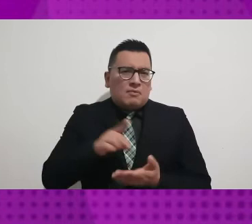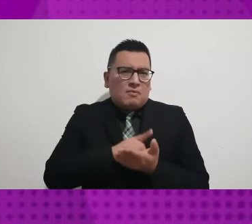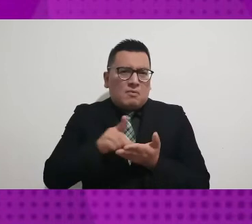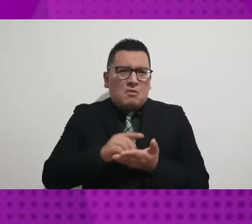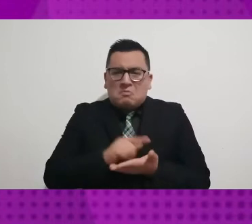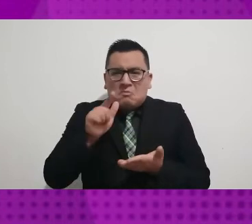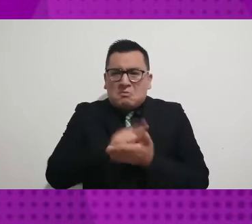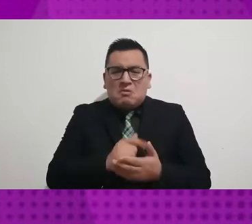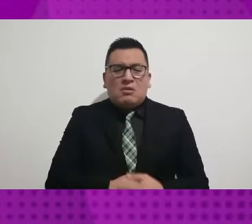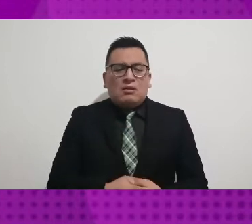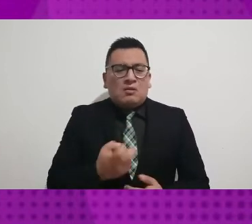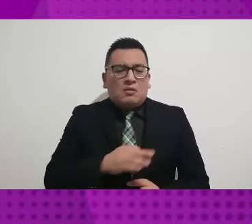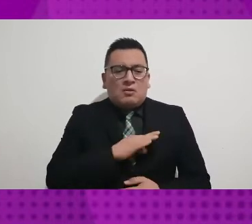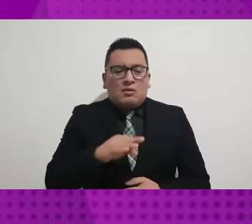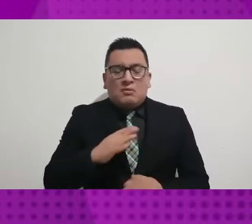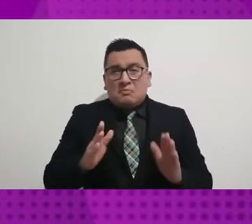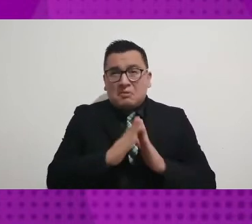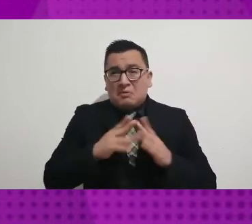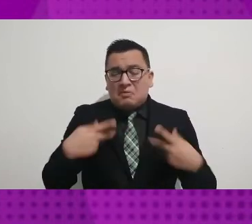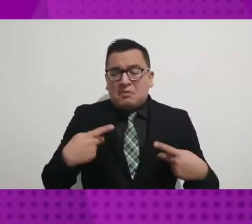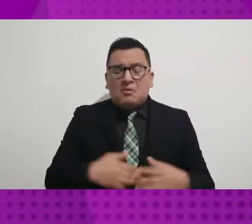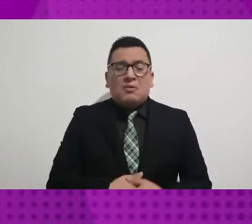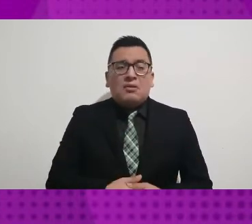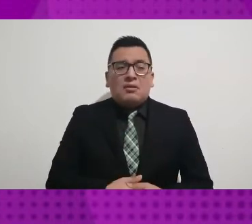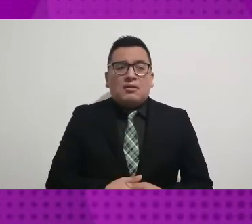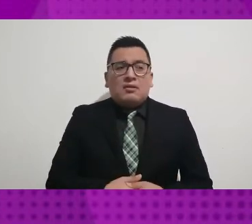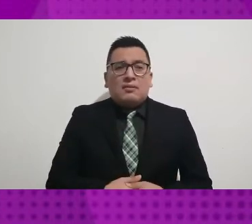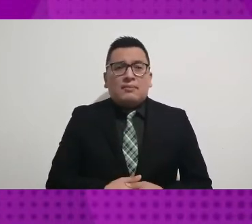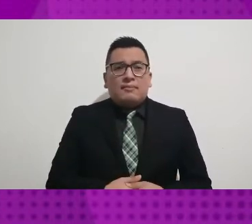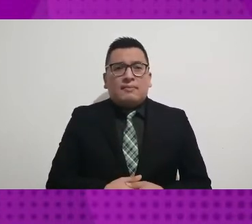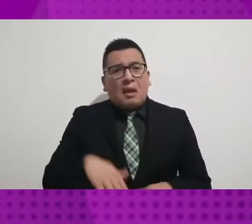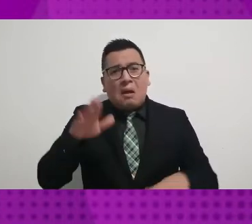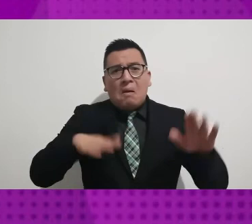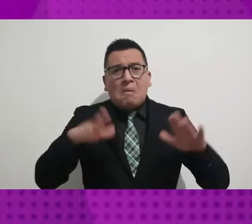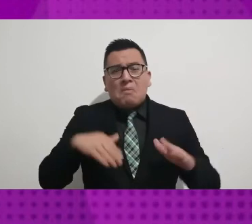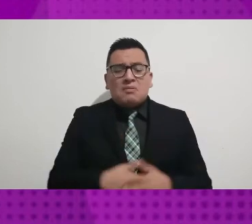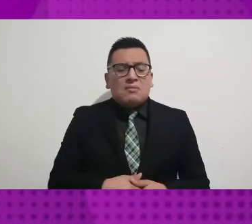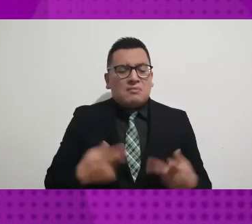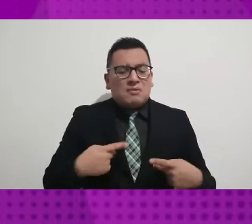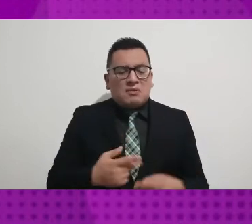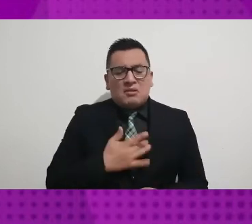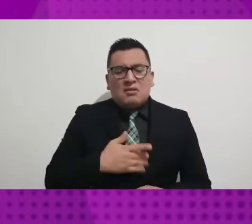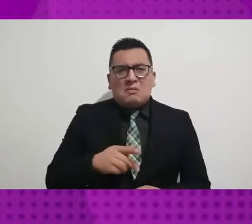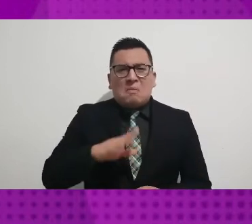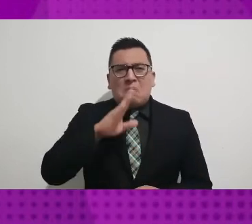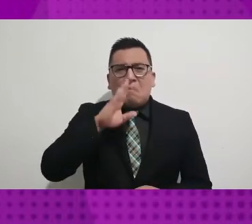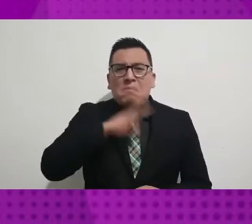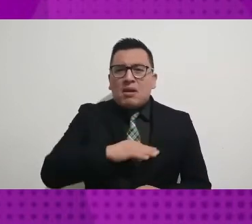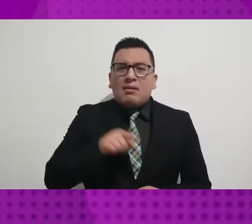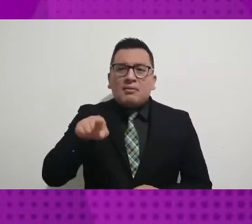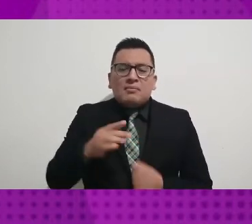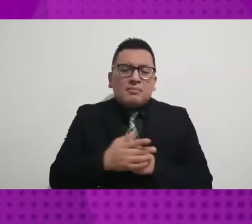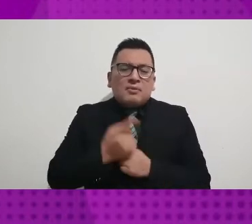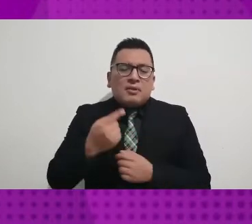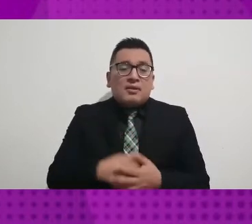ya es un derecho constitucional, es una posibilidad más de participación para la ciudadanía, pues a veces se habla mal de la figura